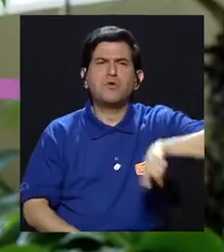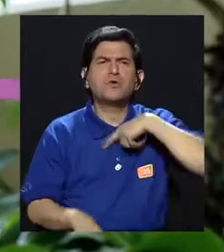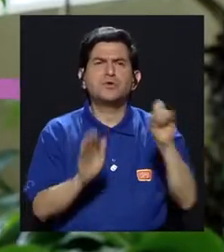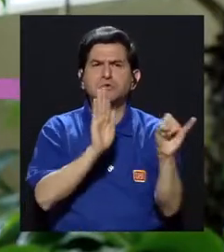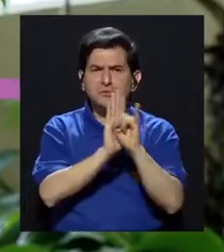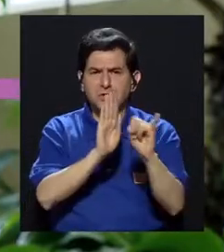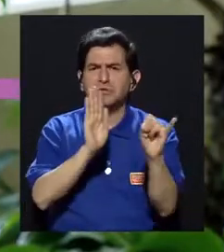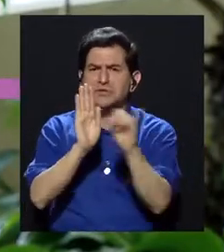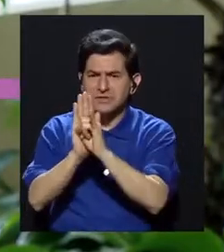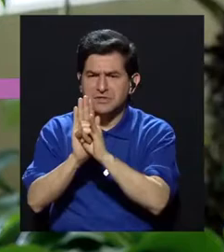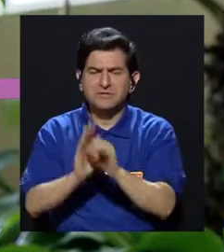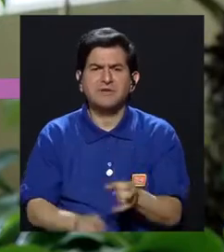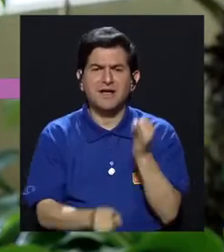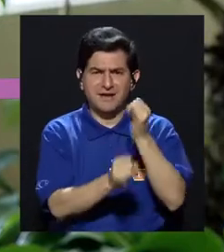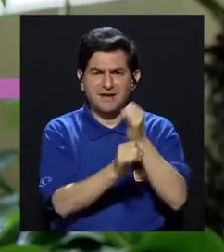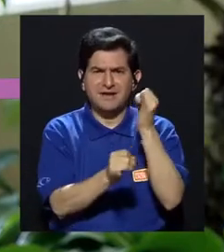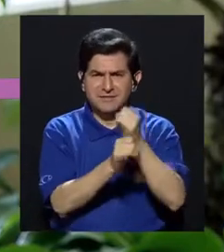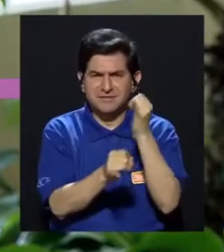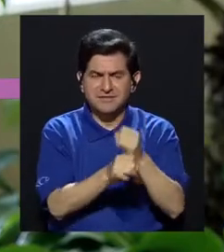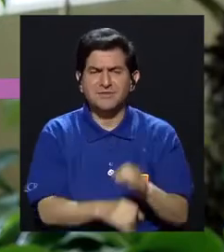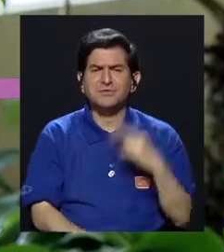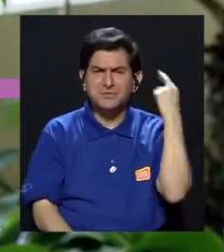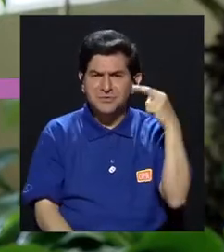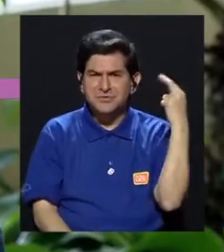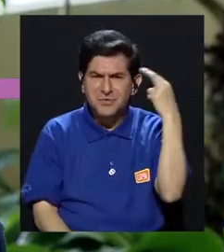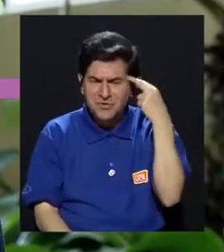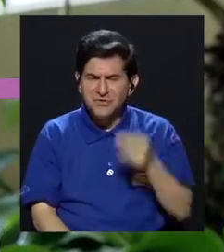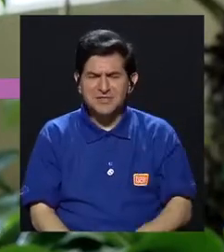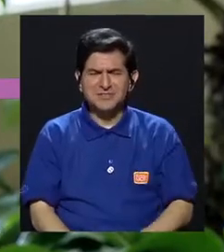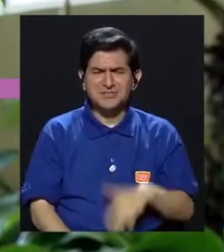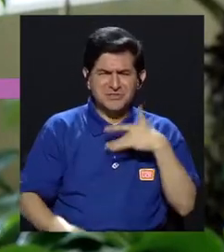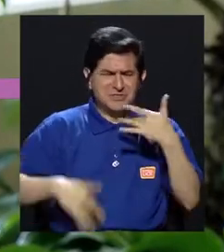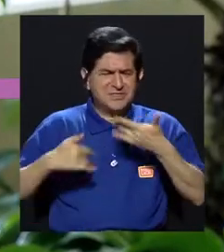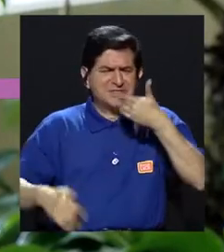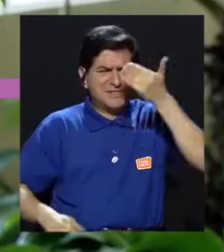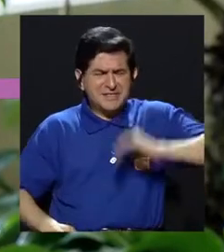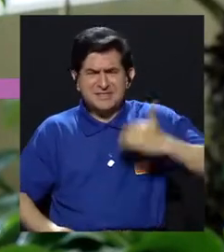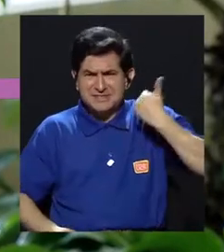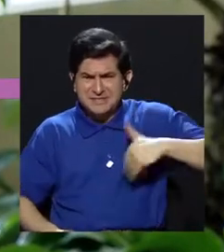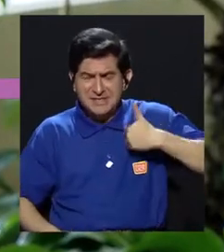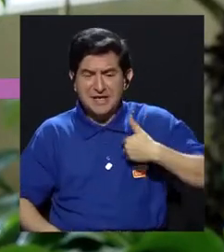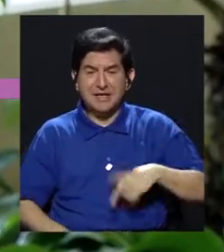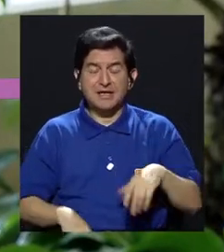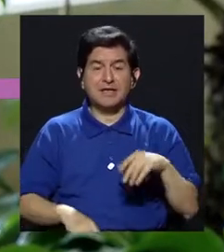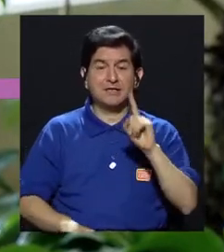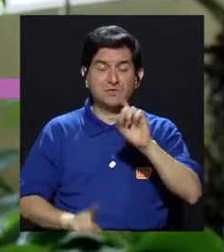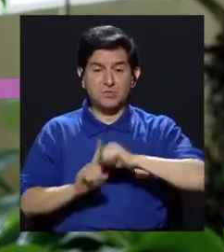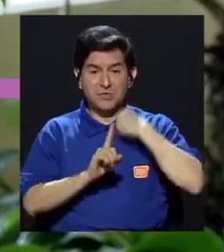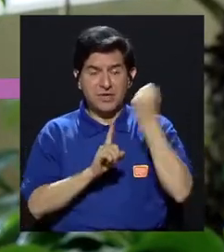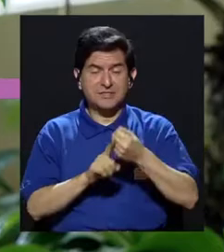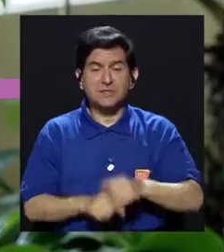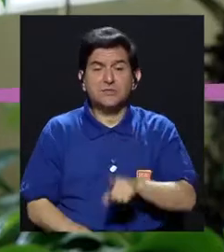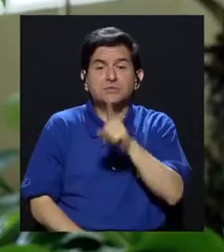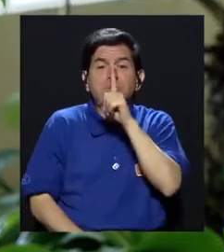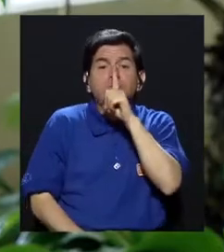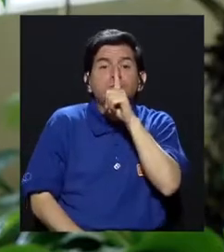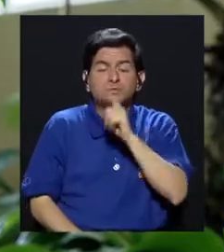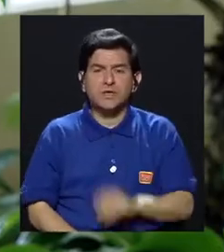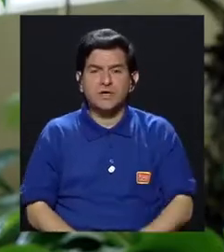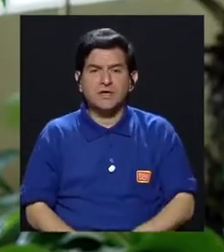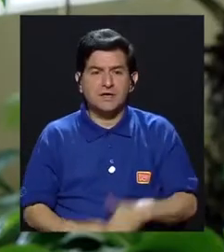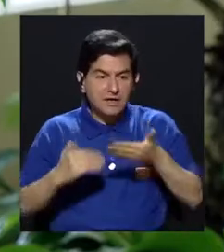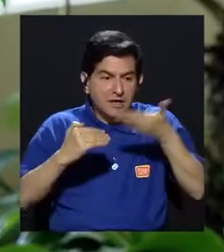identificado en el instituto cuáles son las razones del malestar masculino, que es un malestar silencioso. Y hay